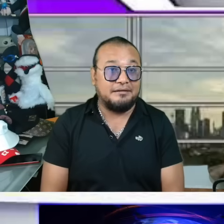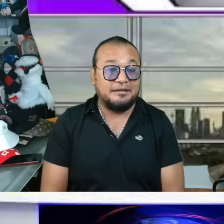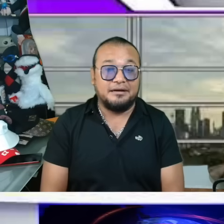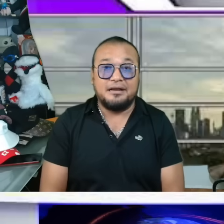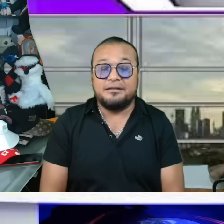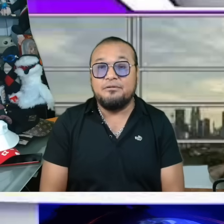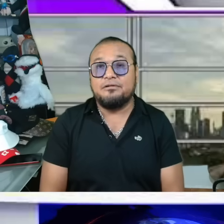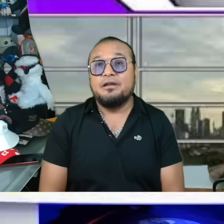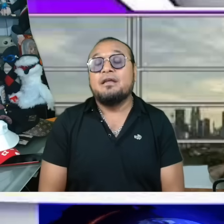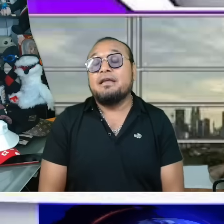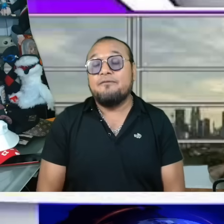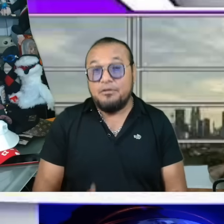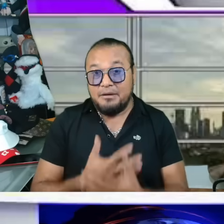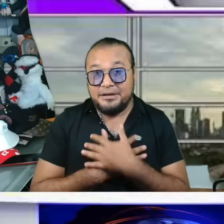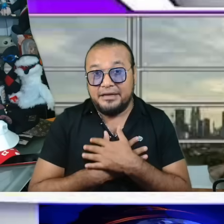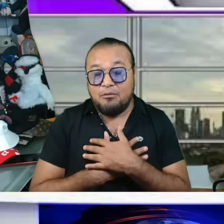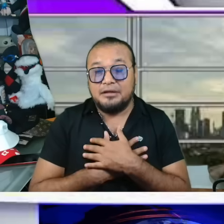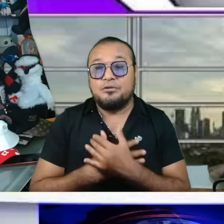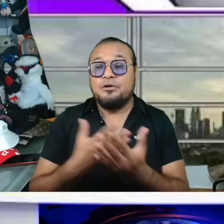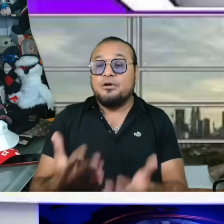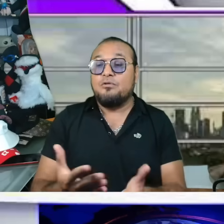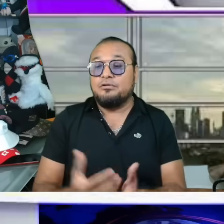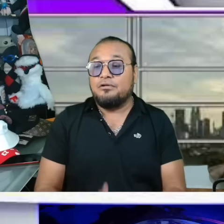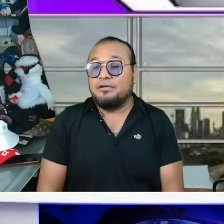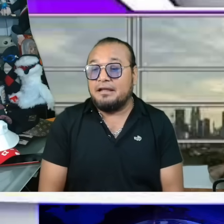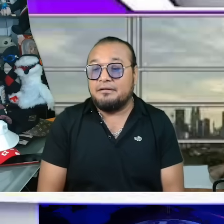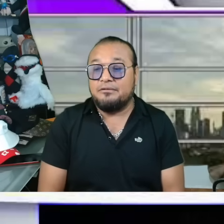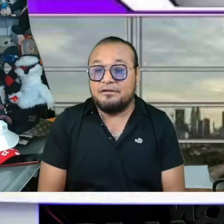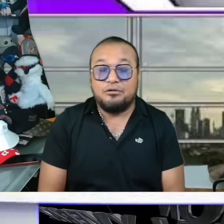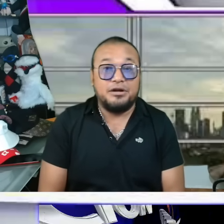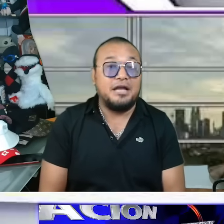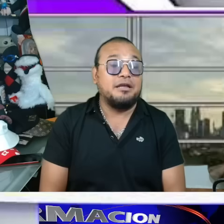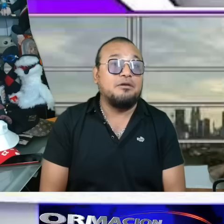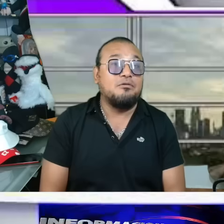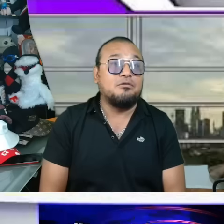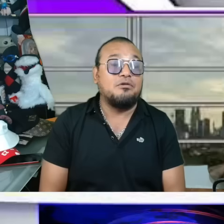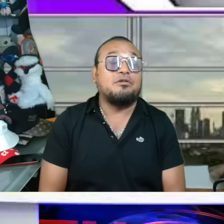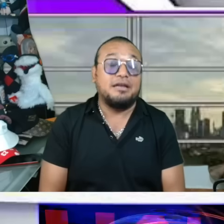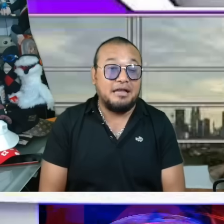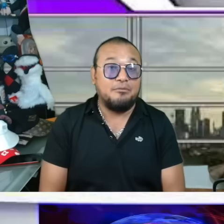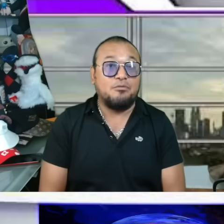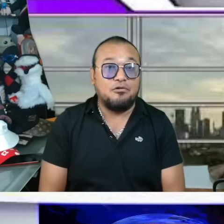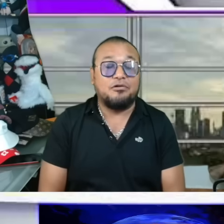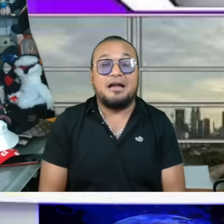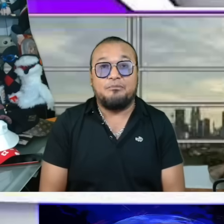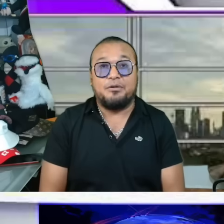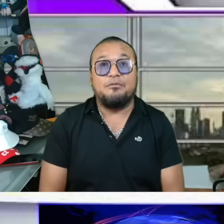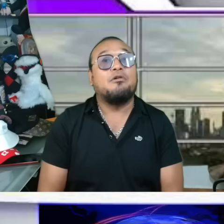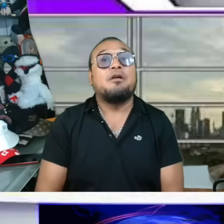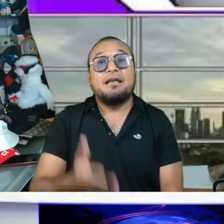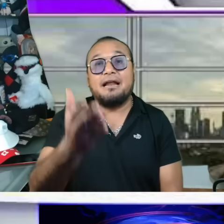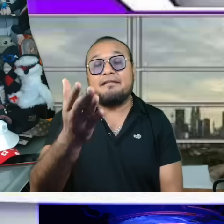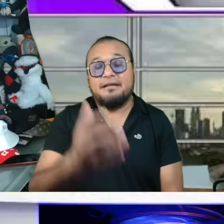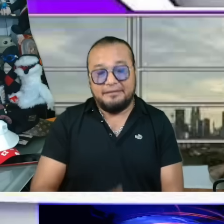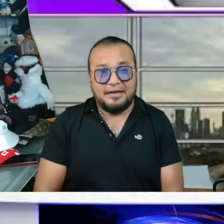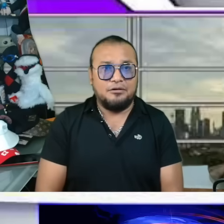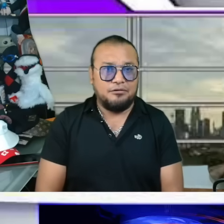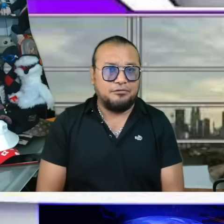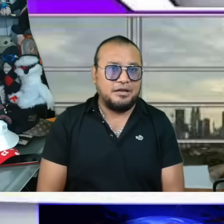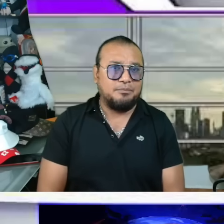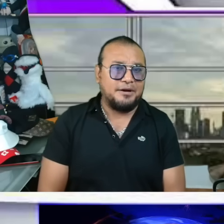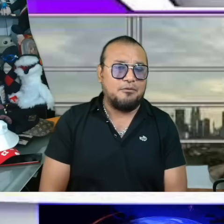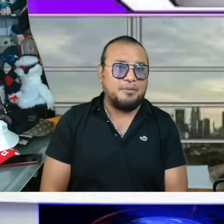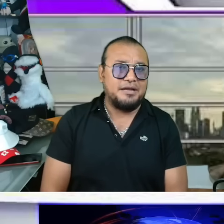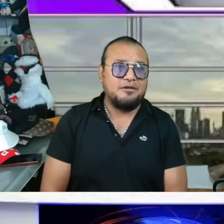los canales alternativos. Informa 24, juntos hacemos historia y juntos le damos voz al pueblo. Gracias a